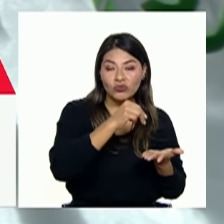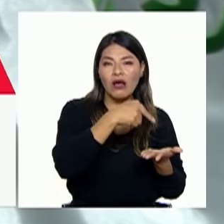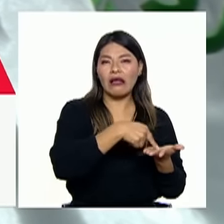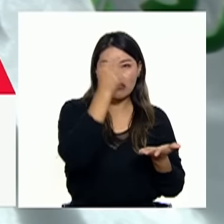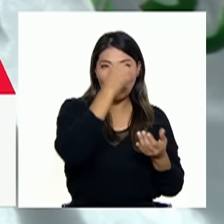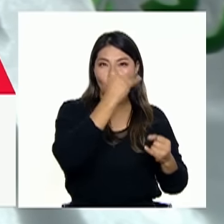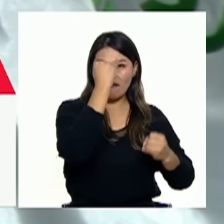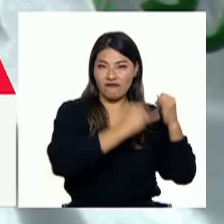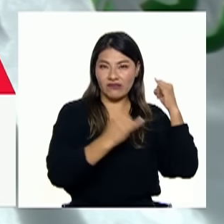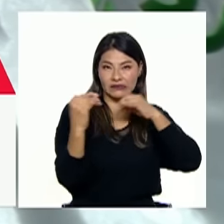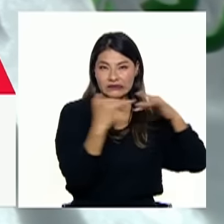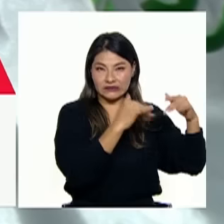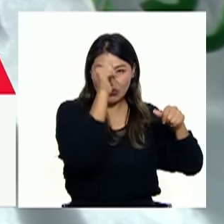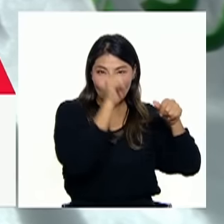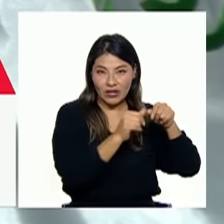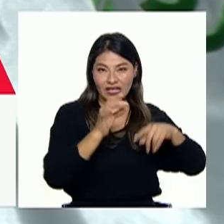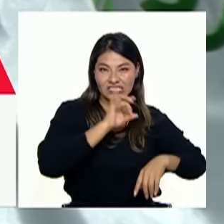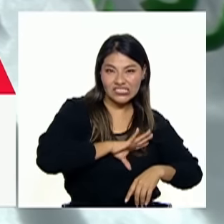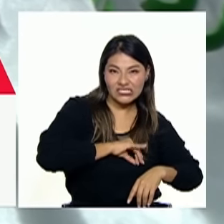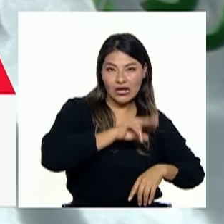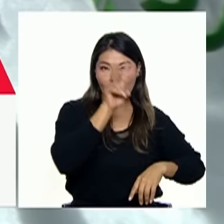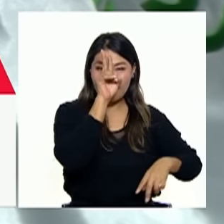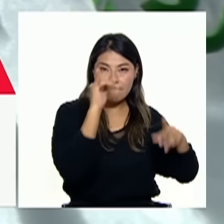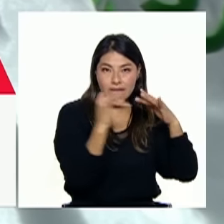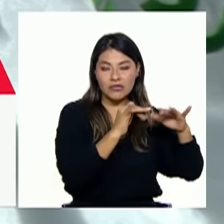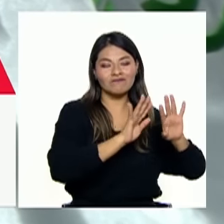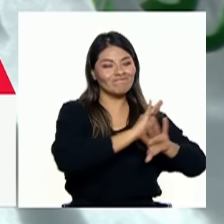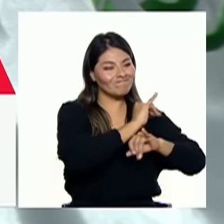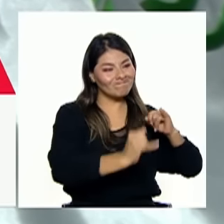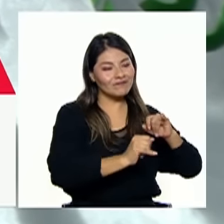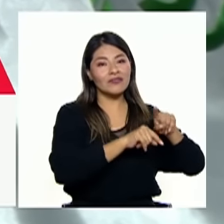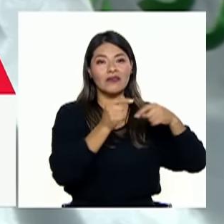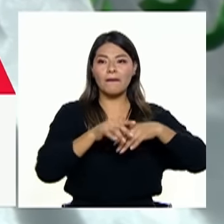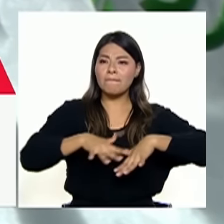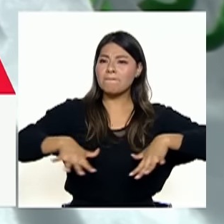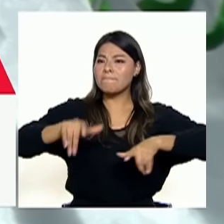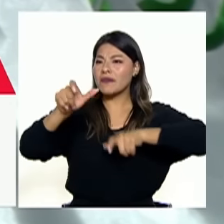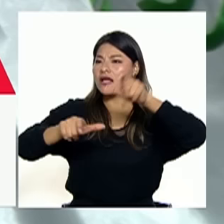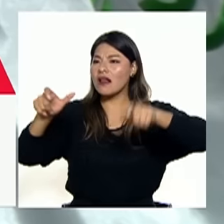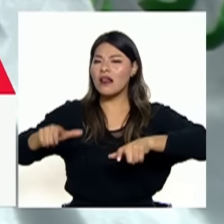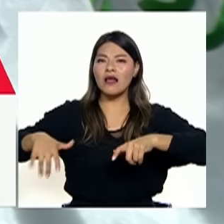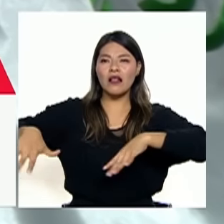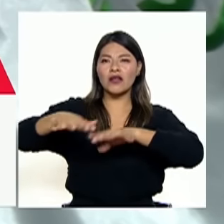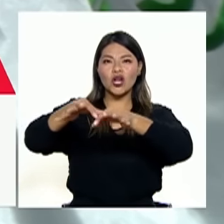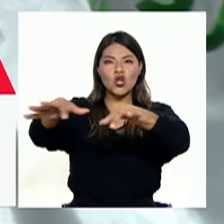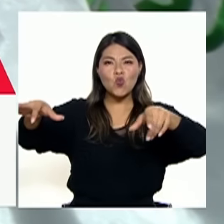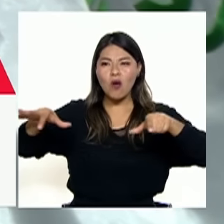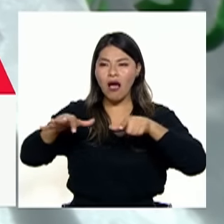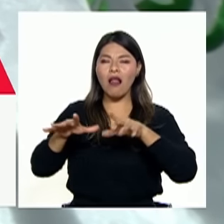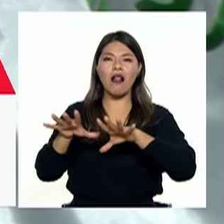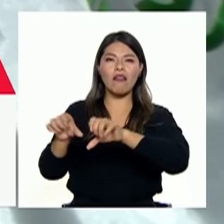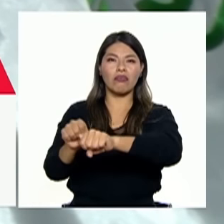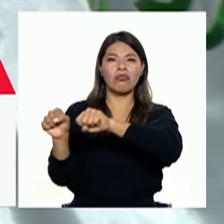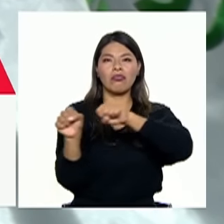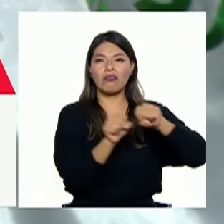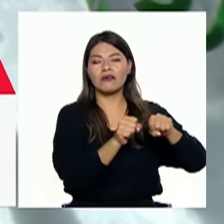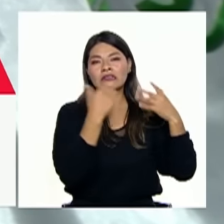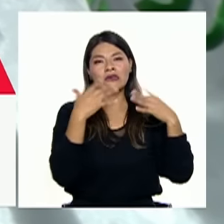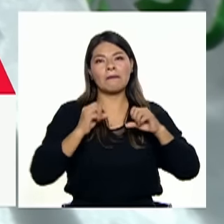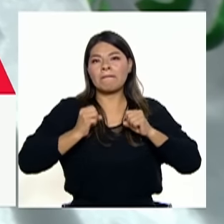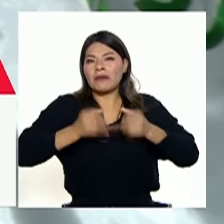Chile y que significó para nuestro país la pérdida de ricos territorios, así como de grandes poblaciones de compatriotas